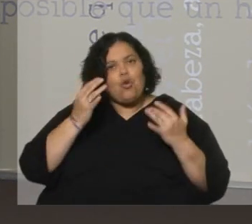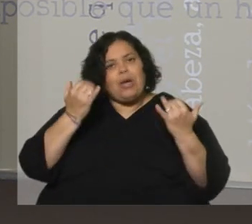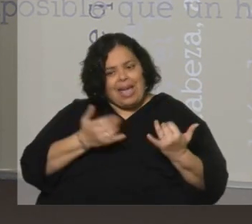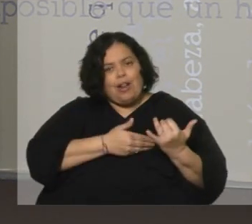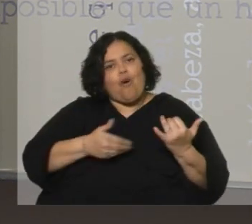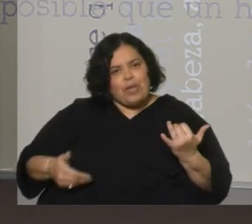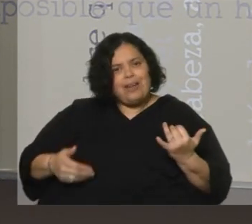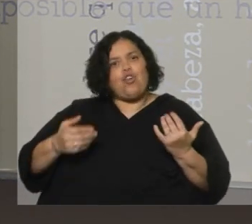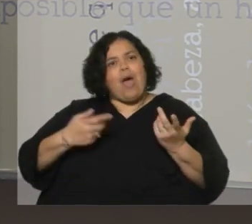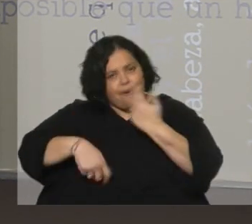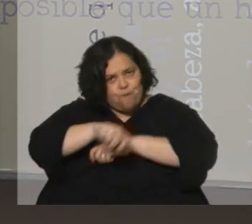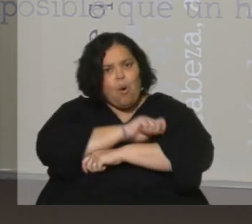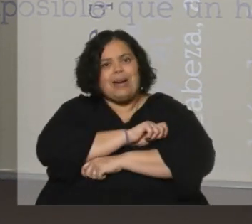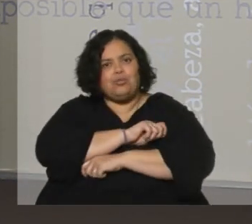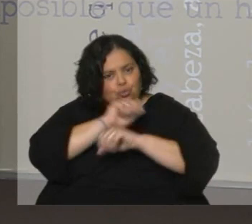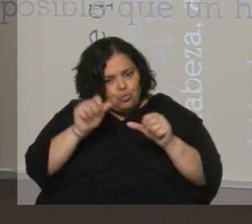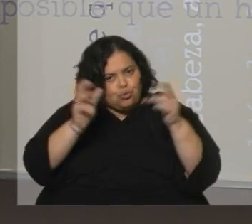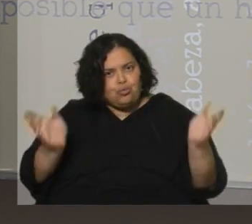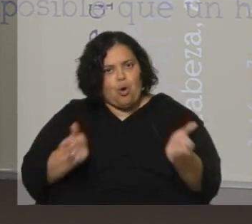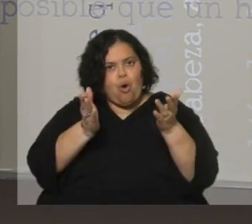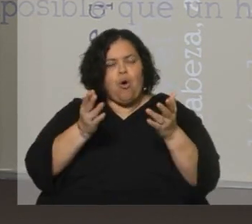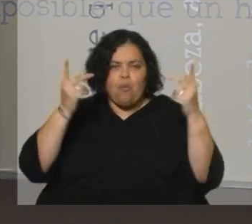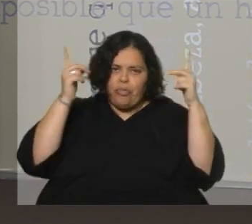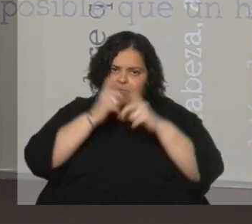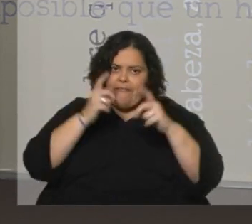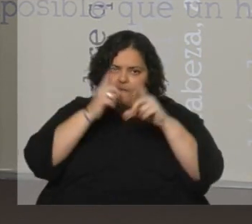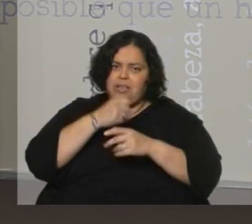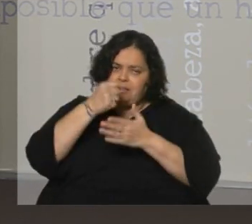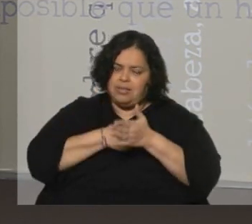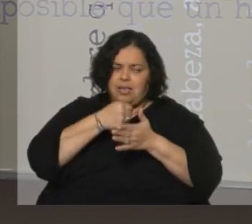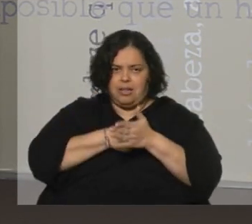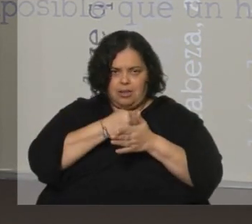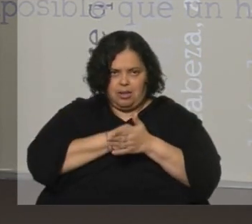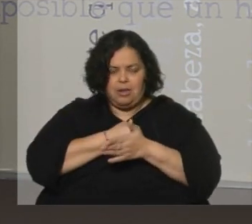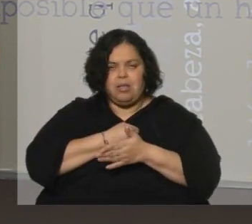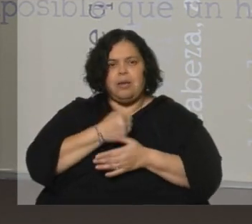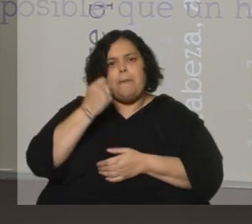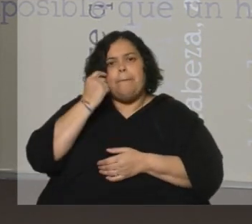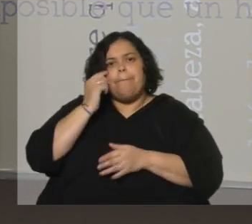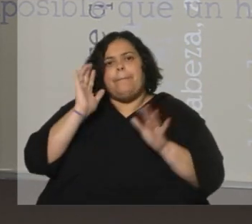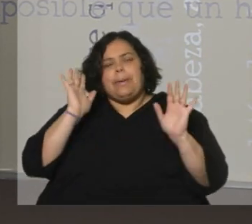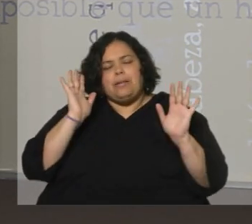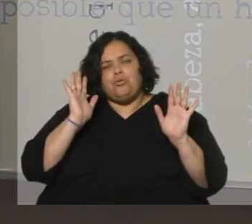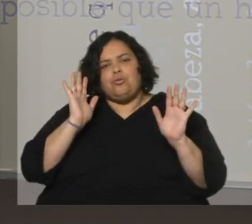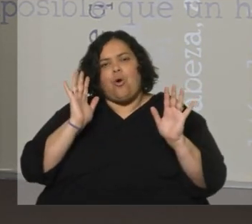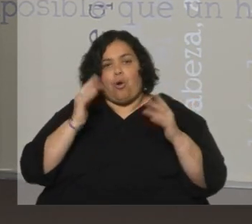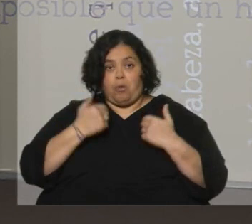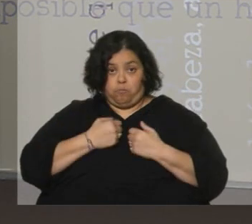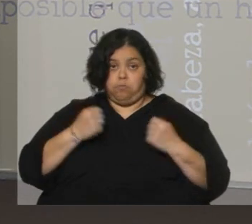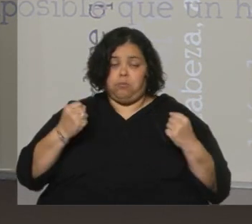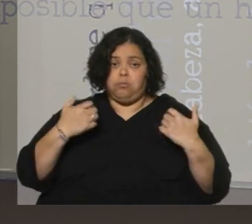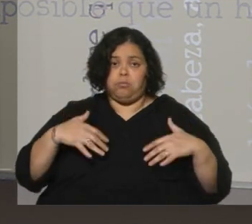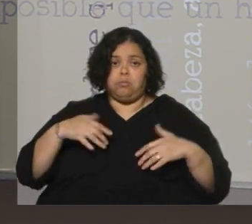Poder Ejecutivo en hacerlo eh acostado ha sido ha sido yo creo que bastante valentía en algunos